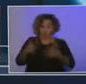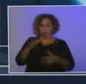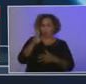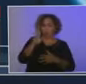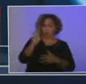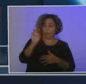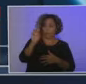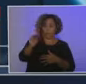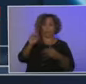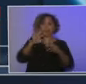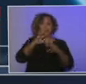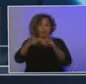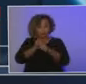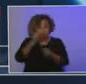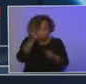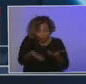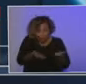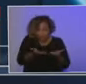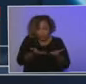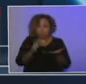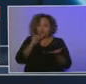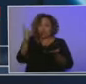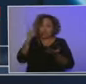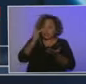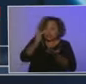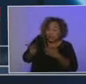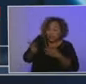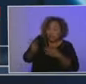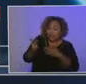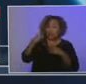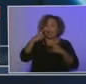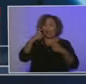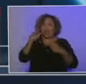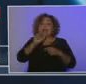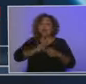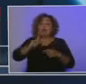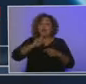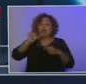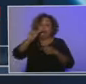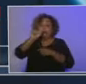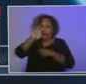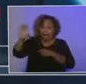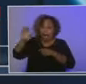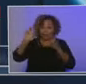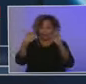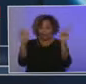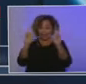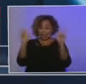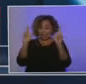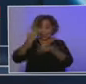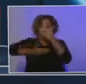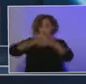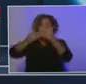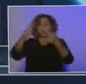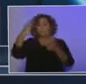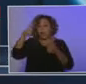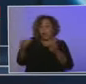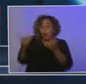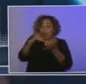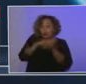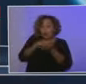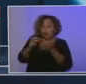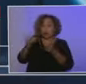bregar con esto, vino para ver si la infraestructura de energía eléctrica está lista para que Puerto Rico sea considerado